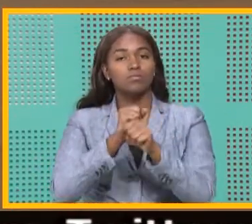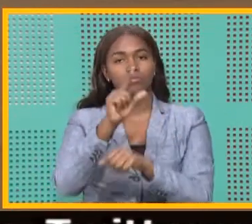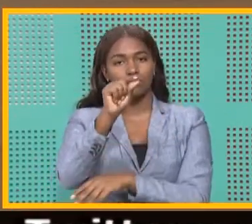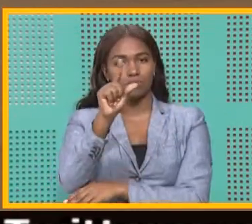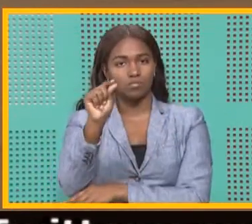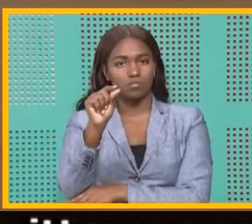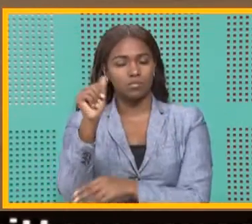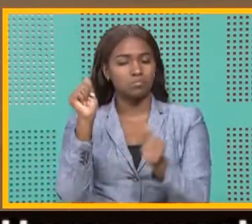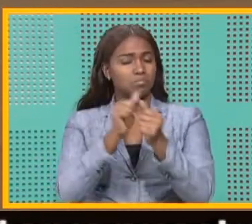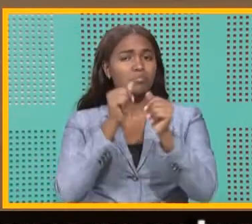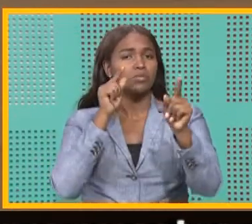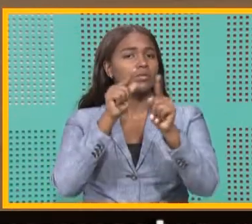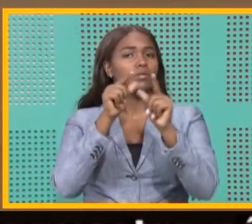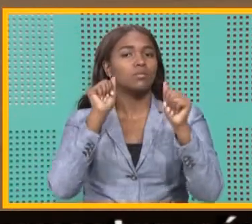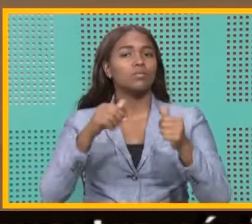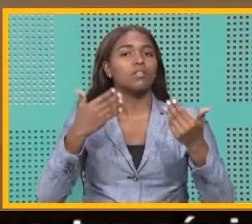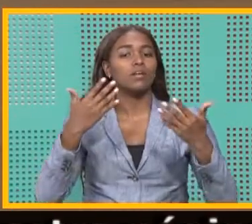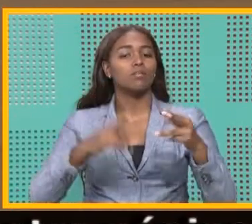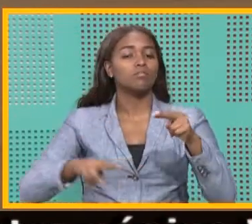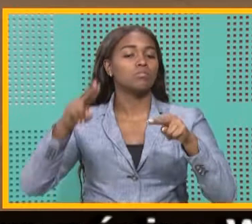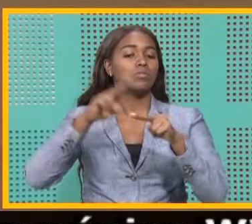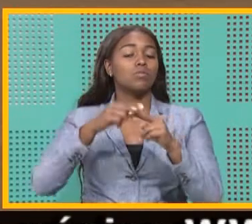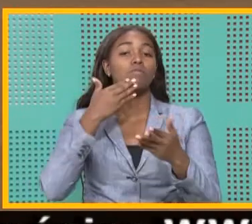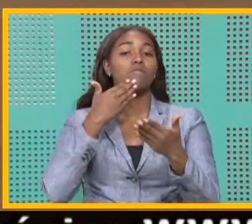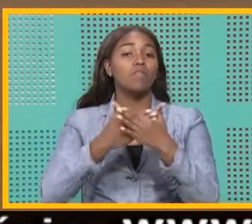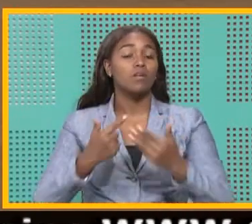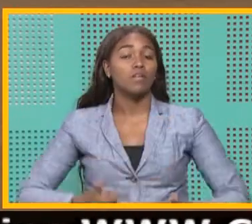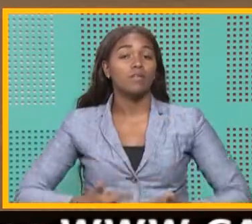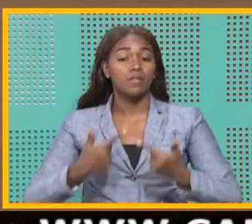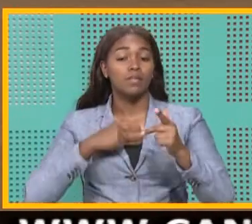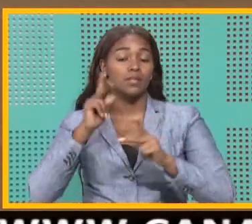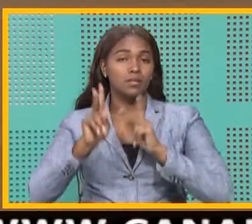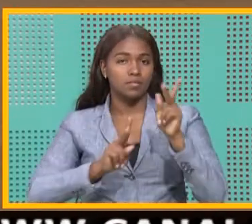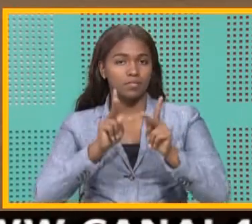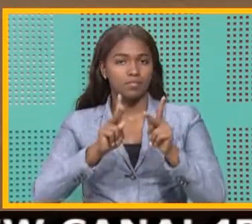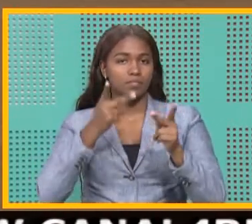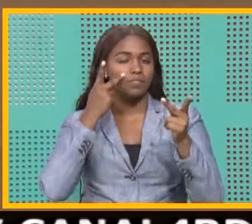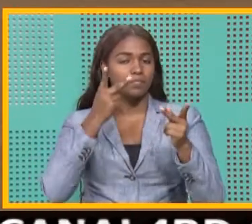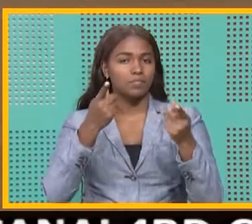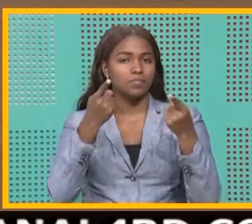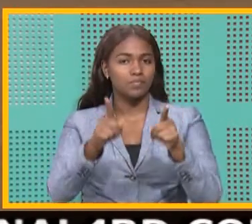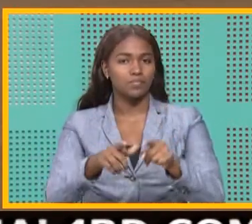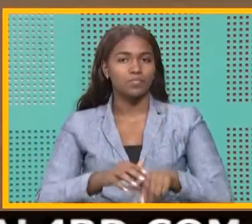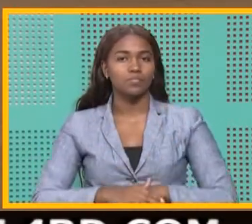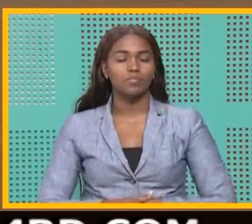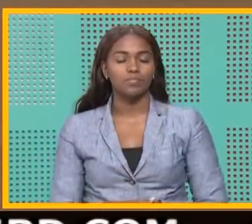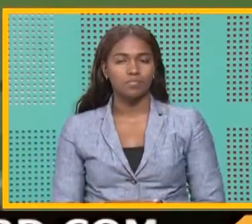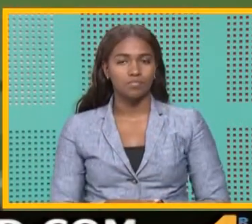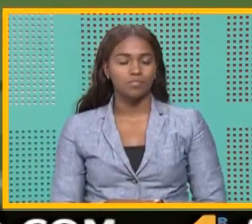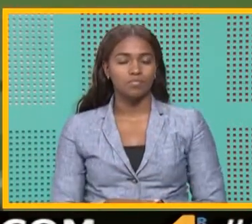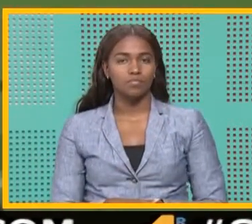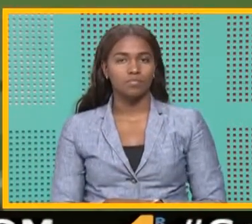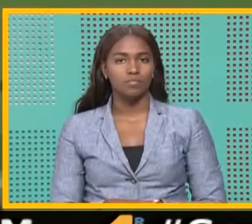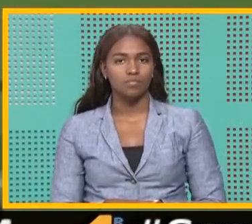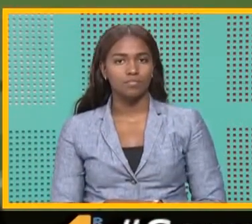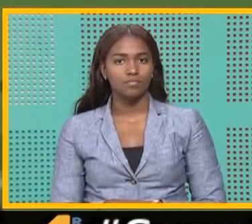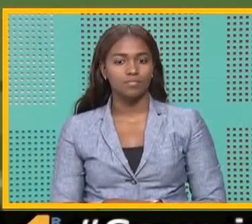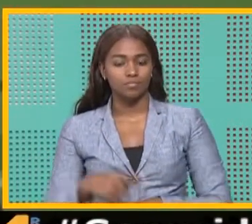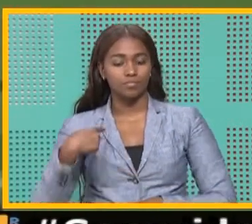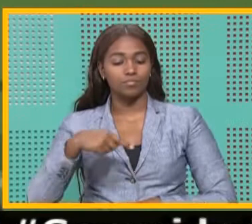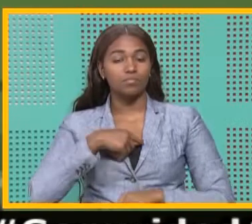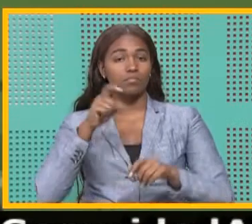2020 con el propósito de elevar la calidad de vida de la gente. Veamos los detalles. Nosotros tenemos que